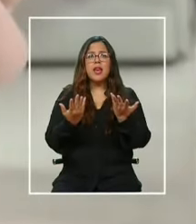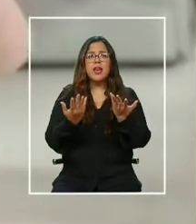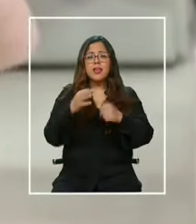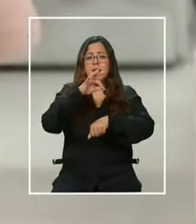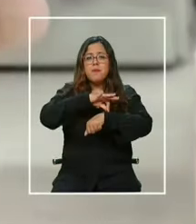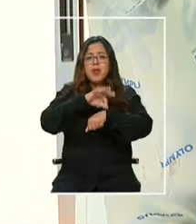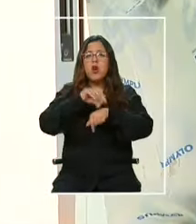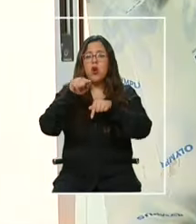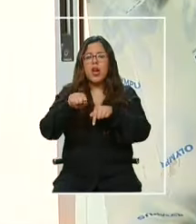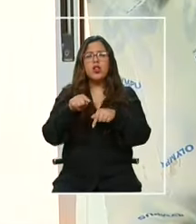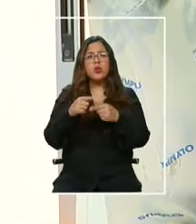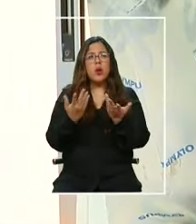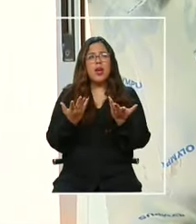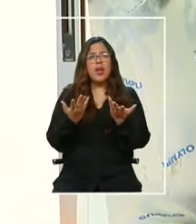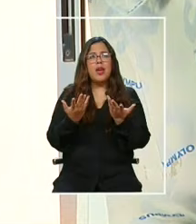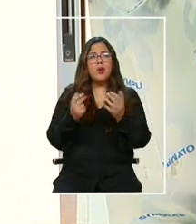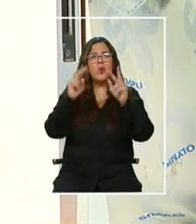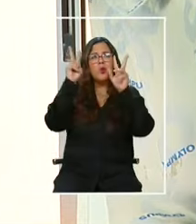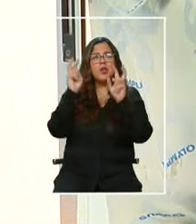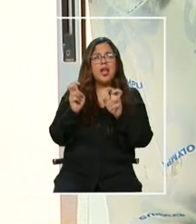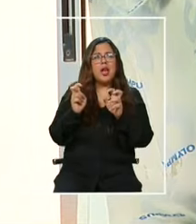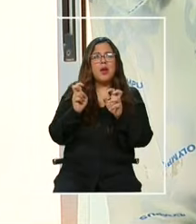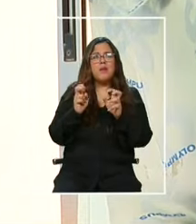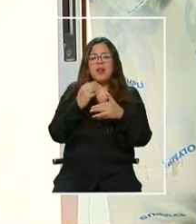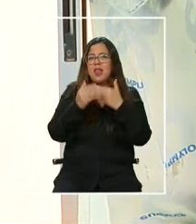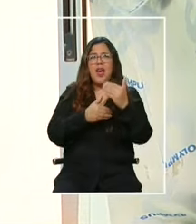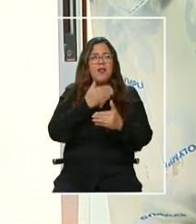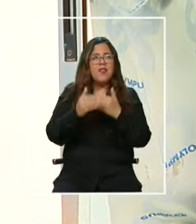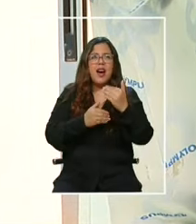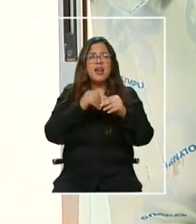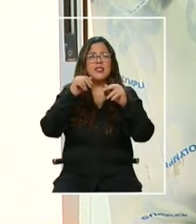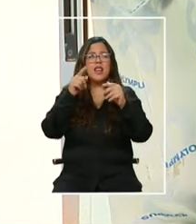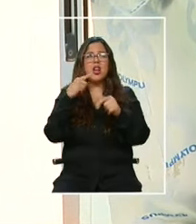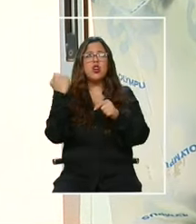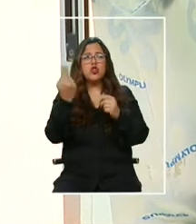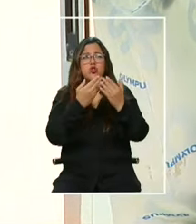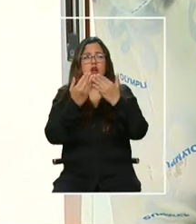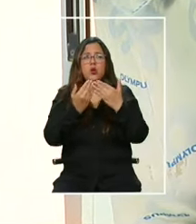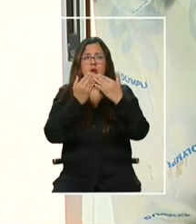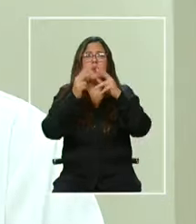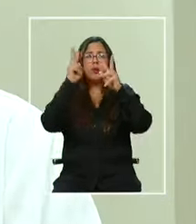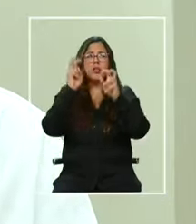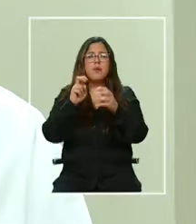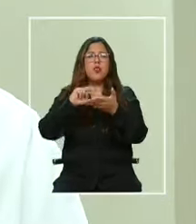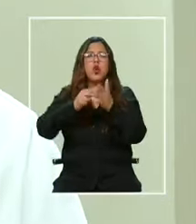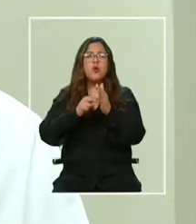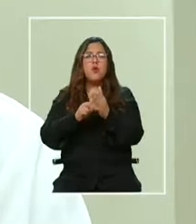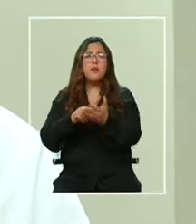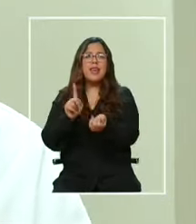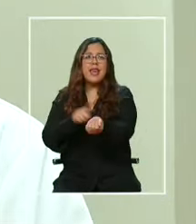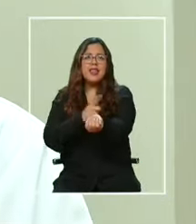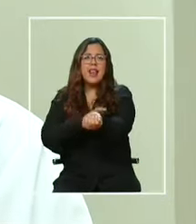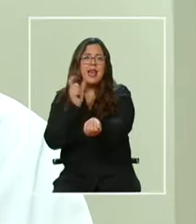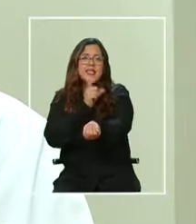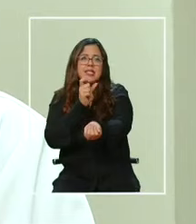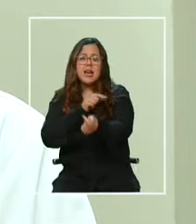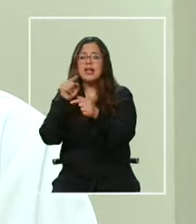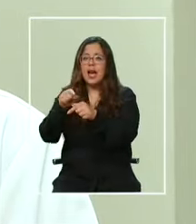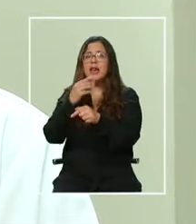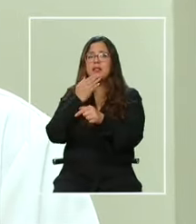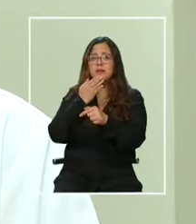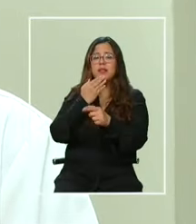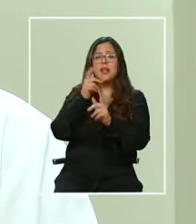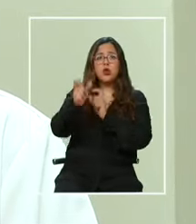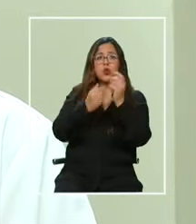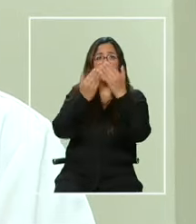es un mundo que no tiene fin, la hematología, nosotros estudiamos los trastornos sanguíneos. Se amplió el campo también y los